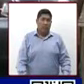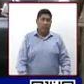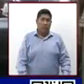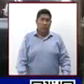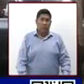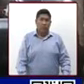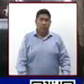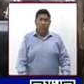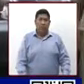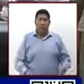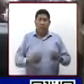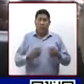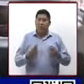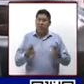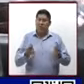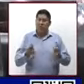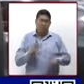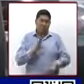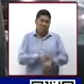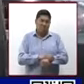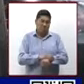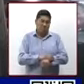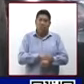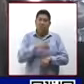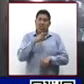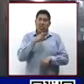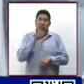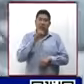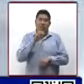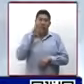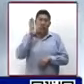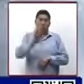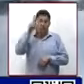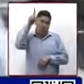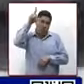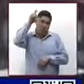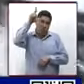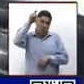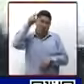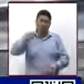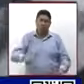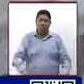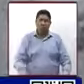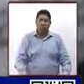Ha logrado inmediatamente la aprehensión del presunto autor, que sería el padrastro.